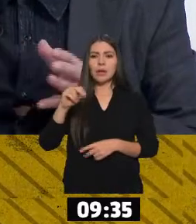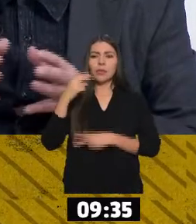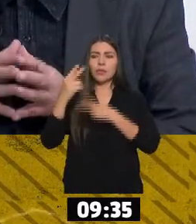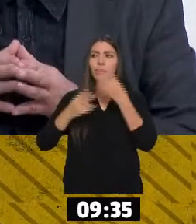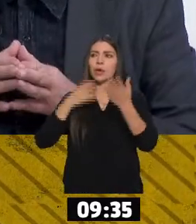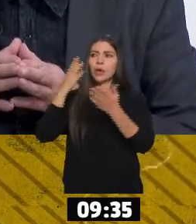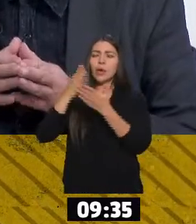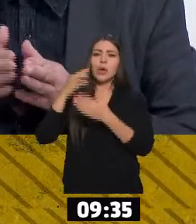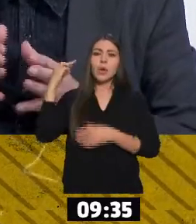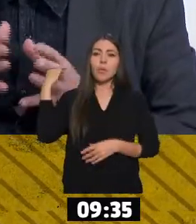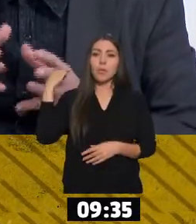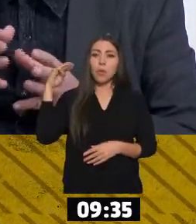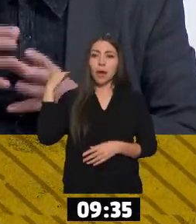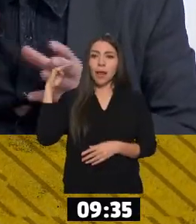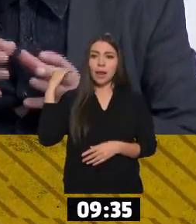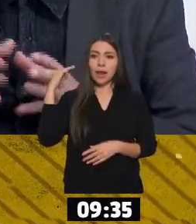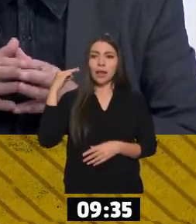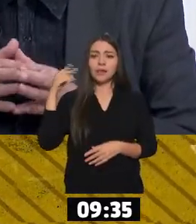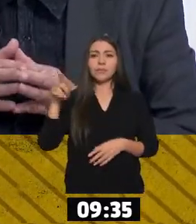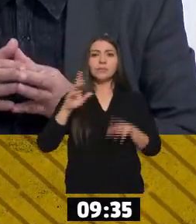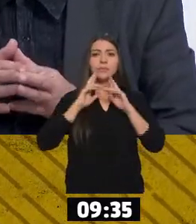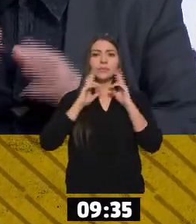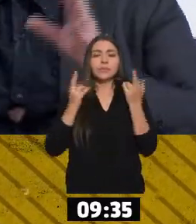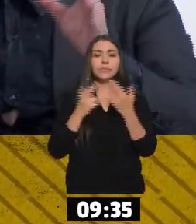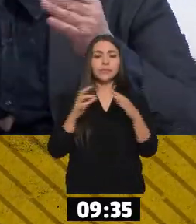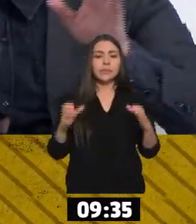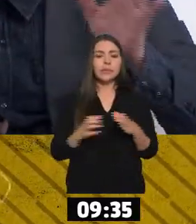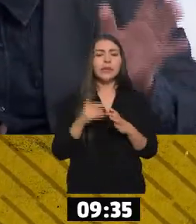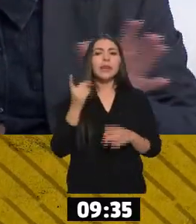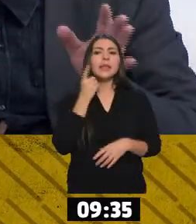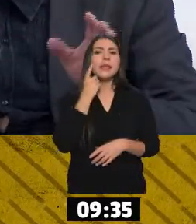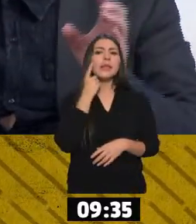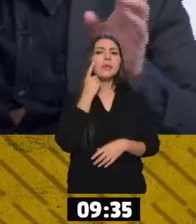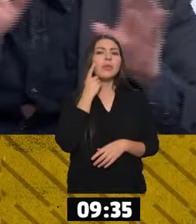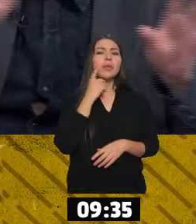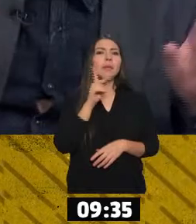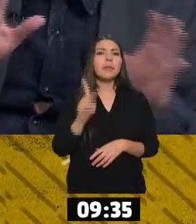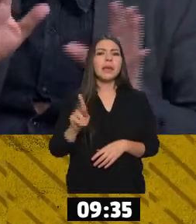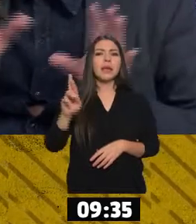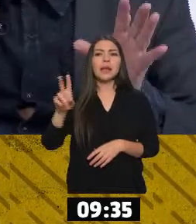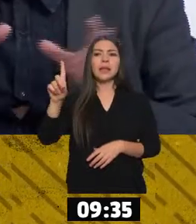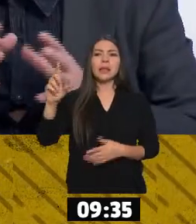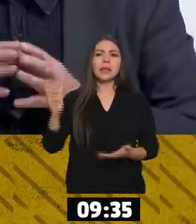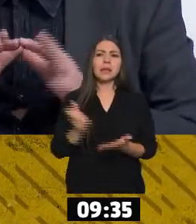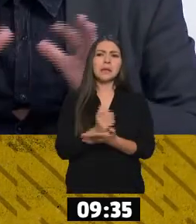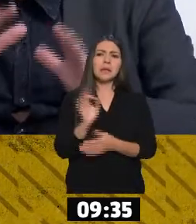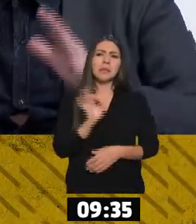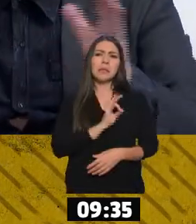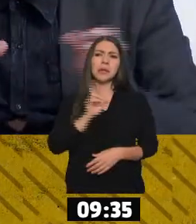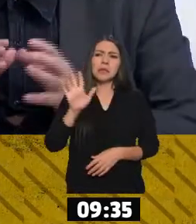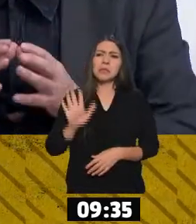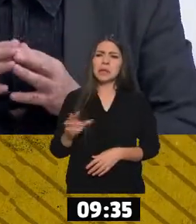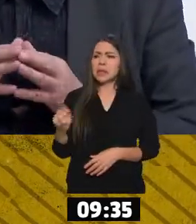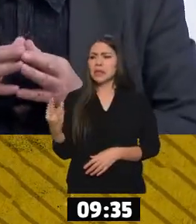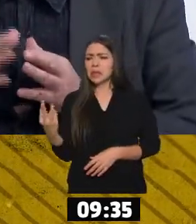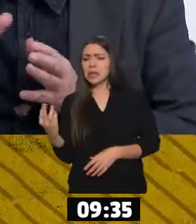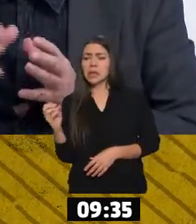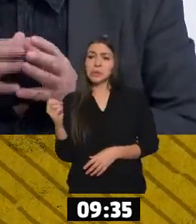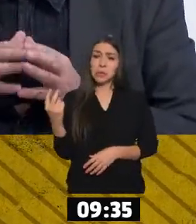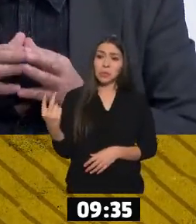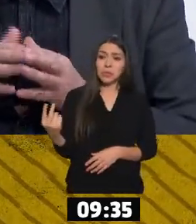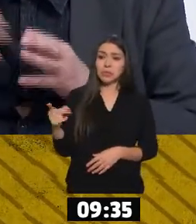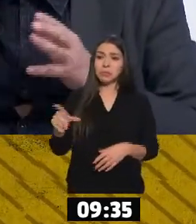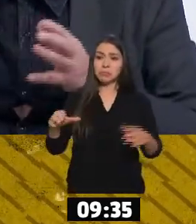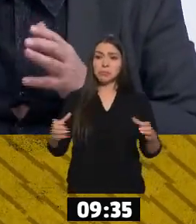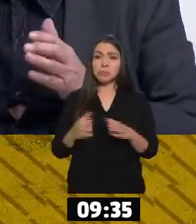Morelia, reunido con los diputados electos del PRD, que deben ser como 3 en Morelia, no deben ser como 3 o 2,